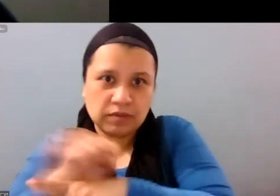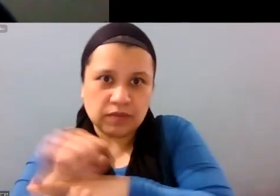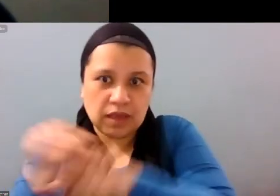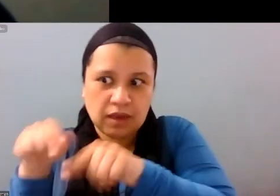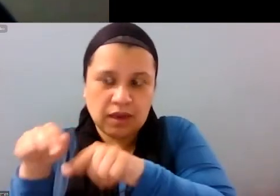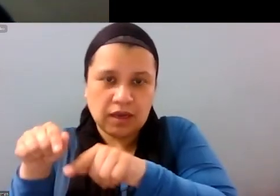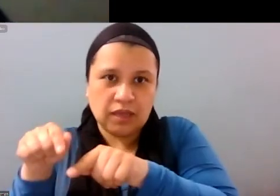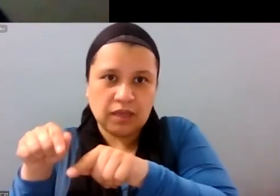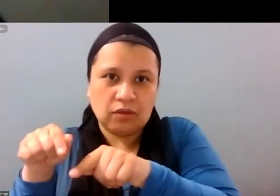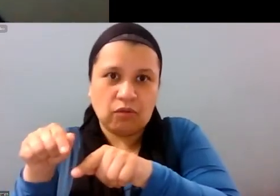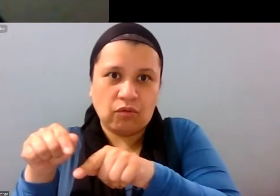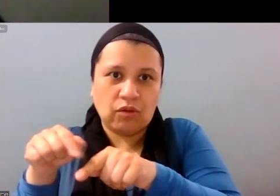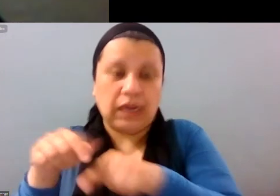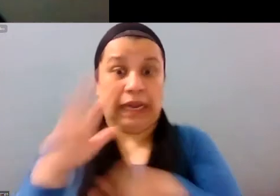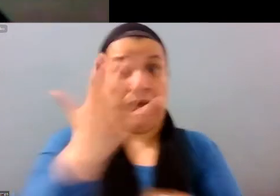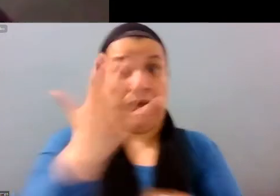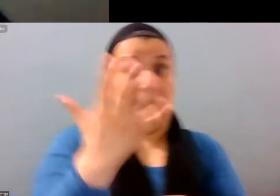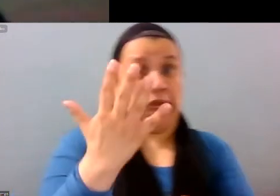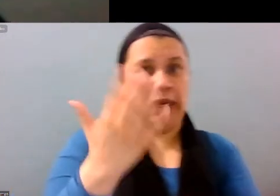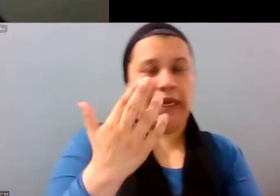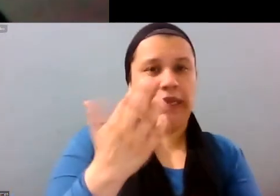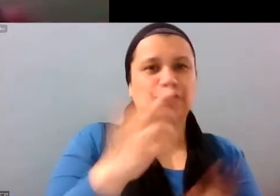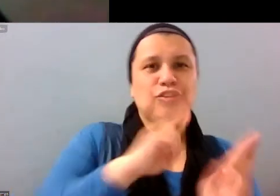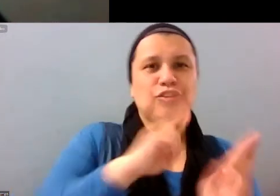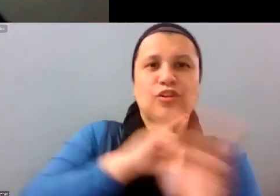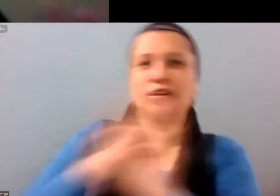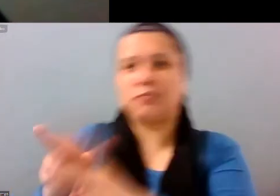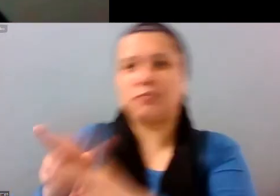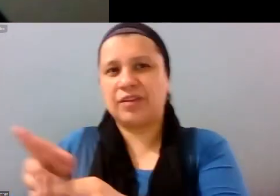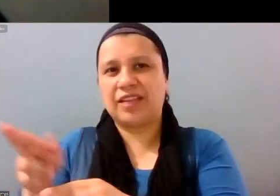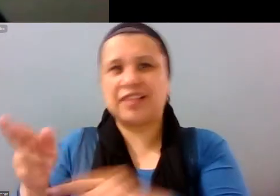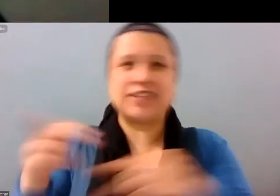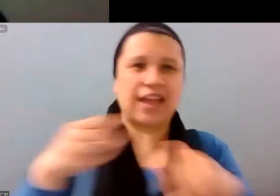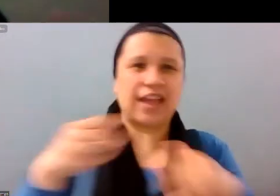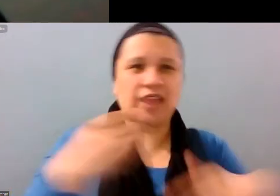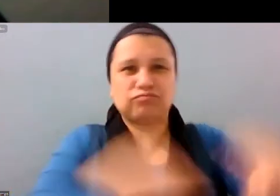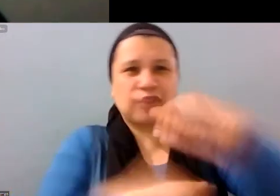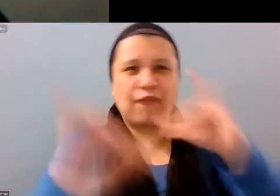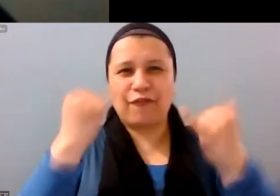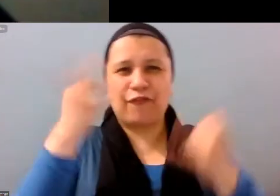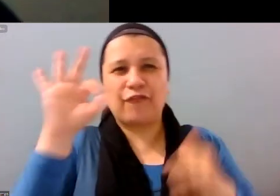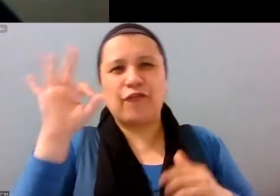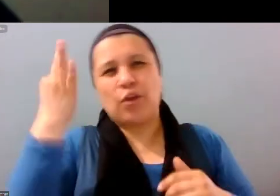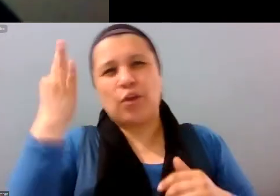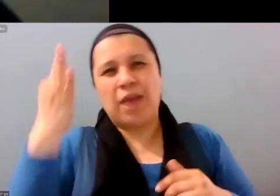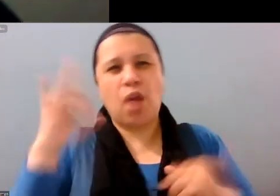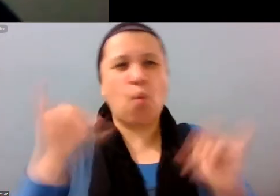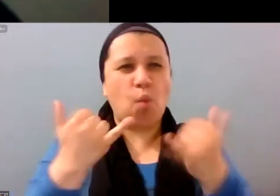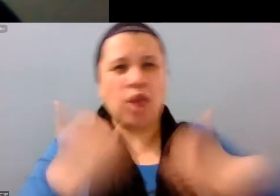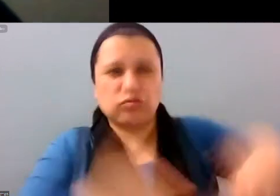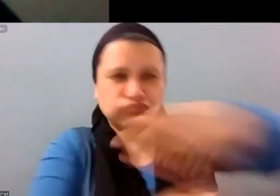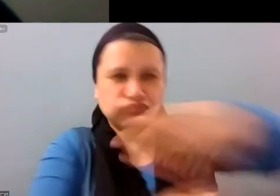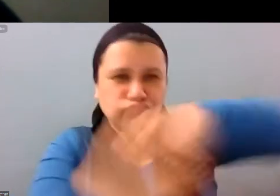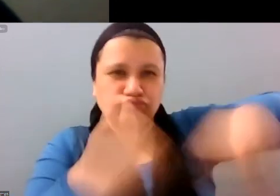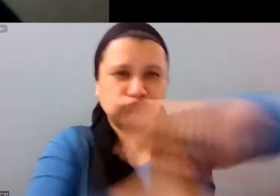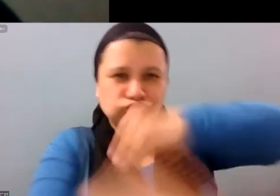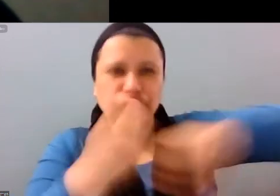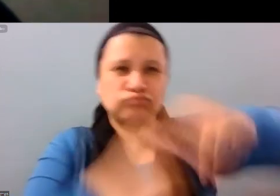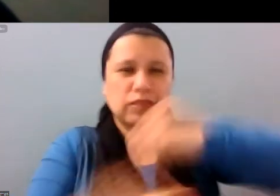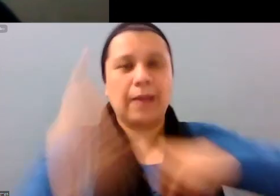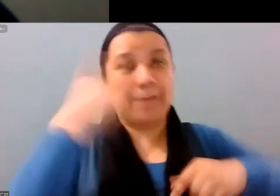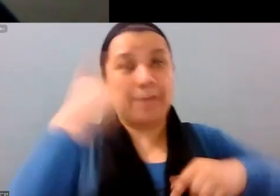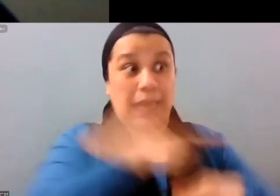de quinto le contesta y en eso estamos en jueguitos verdad para que para que